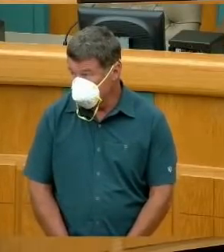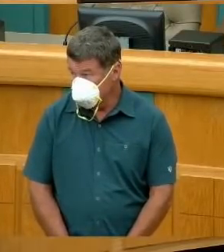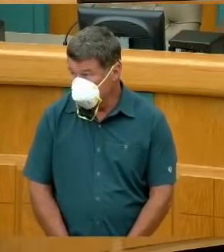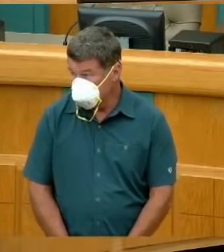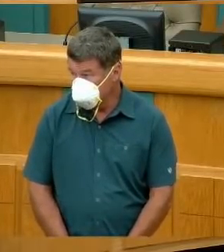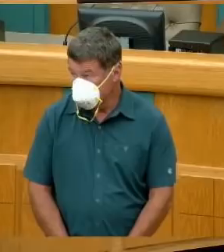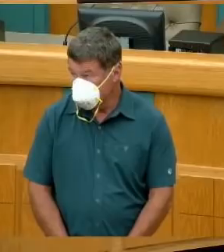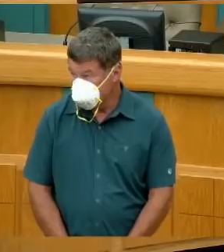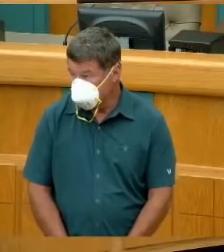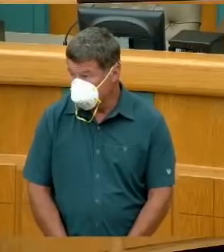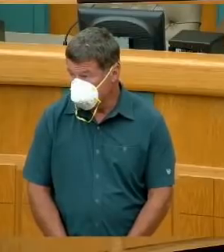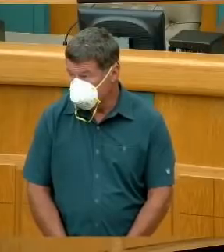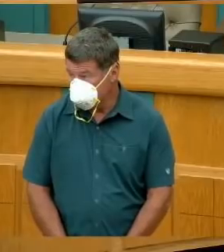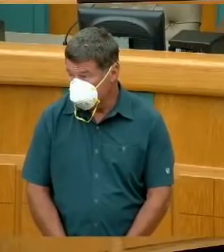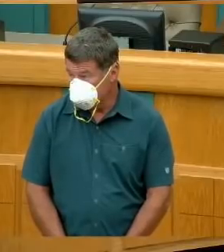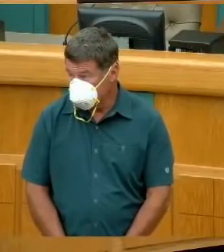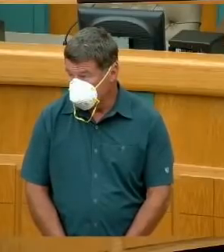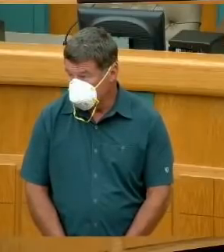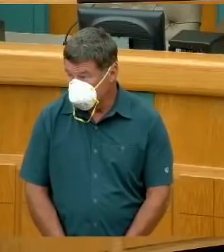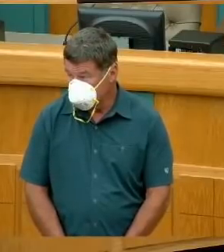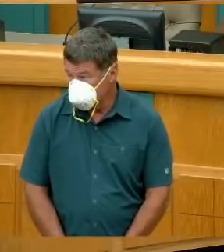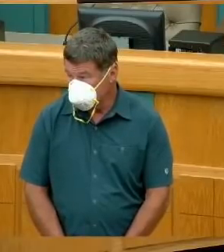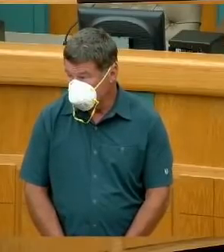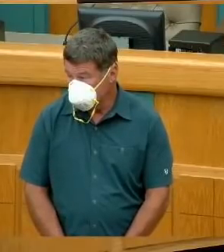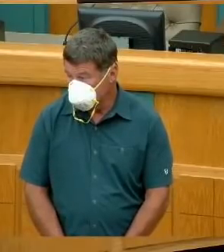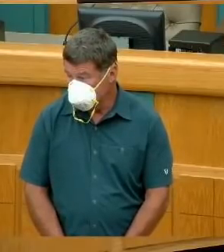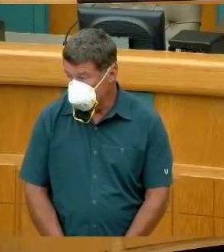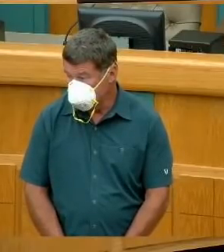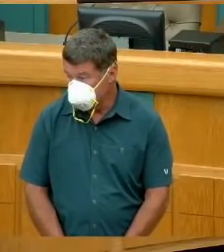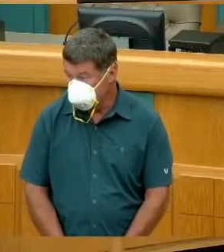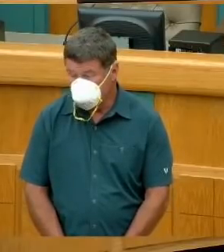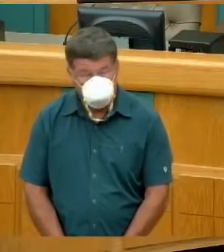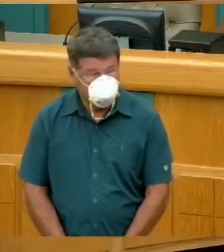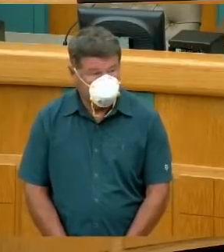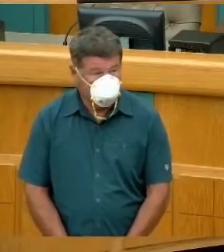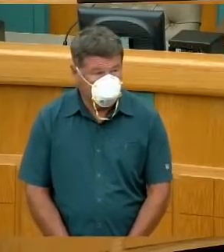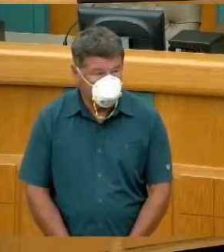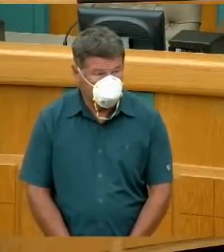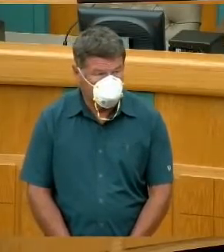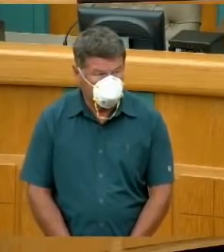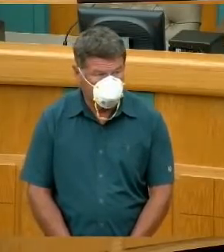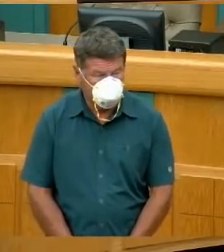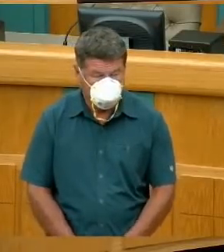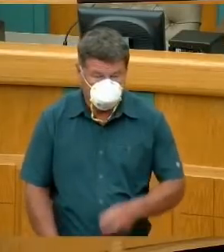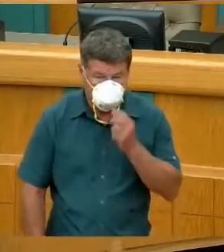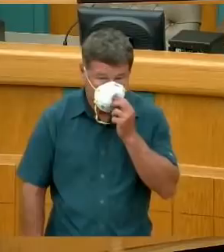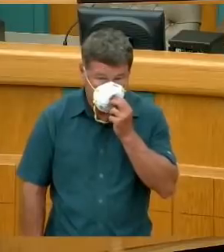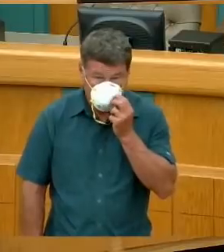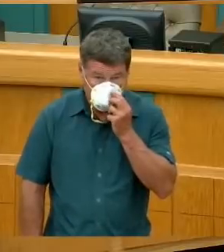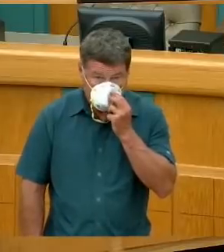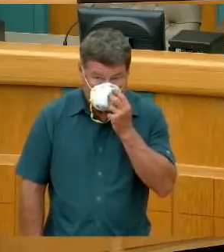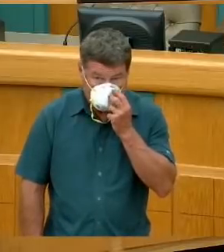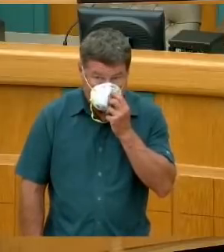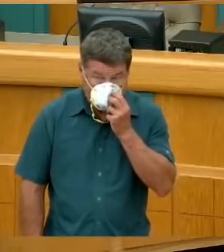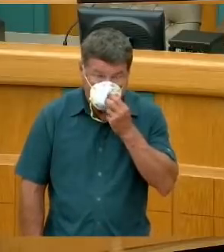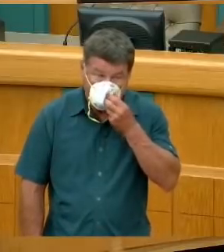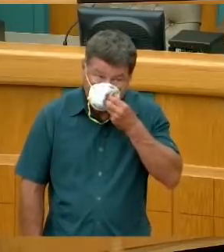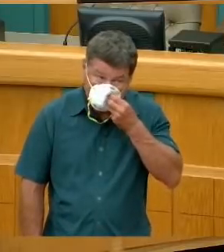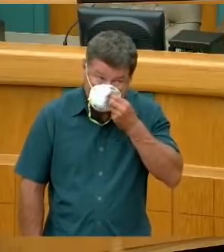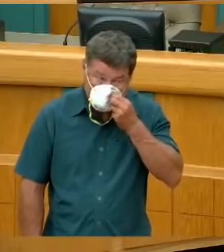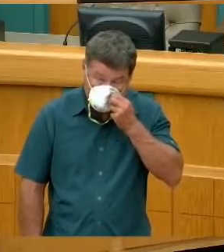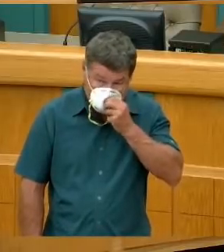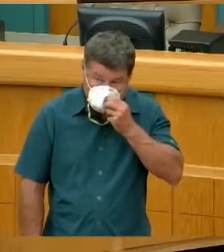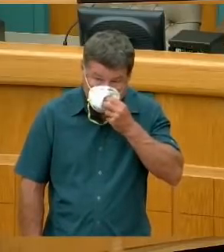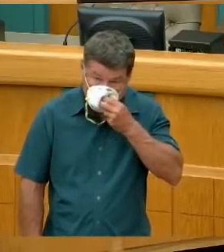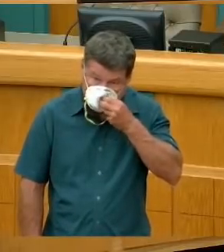otras personas. Inste en ellos conceptos básicos de salud. Lávese las manos cada vez que entre a su casa. Use agua tibia y tome al menos 20